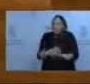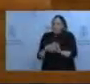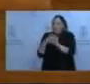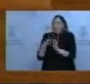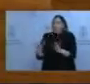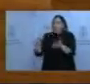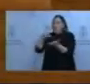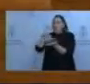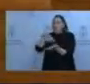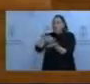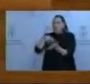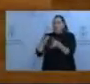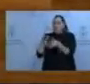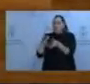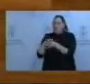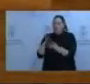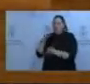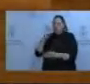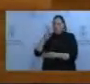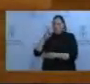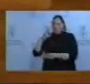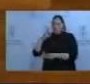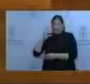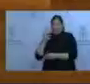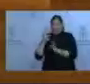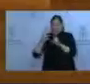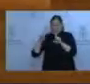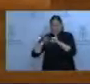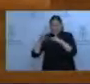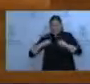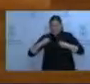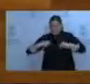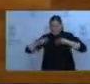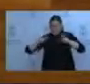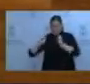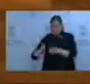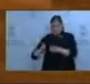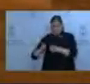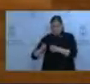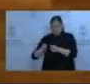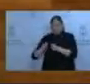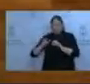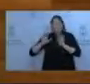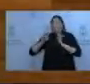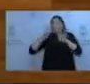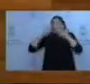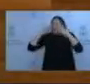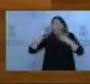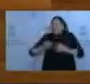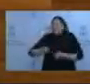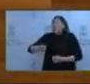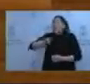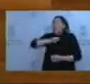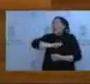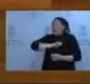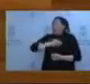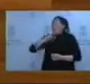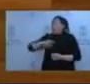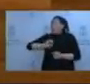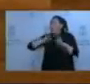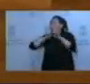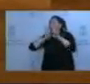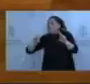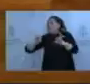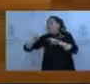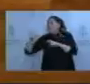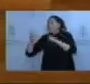de la empresa adjudicataria? Yo creo que nadie, ¿no? Pero, sobre todo, ¿quién nos puede asegurar que no haya otras empresas que gestionan